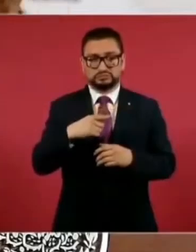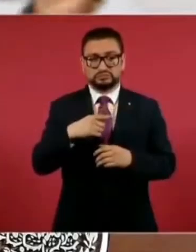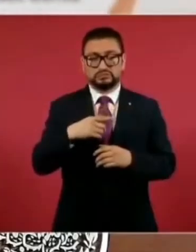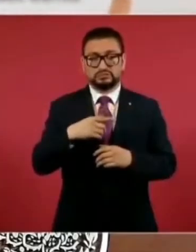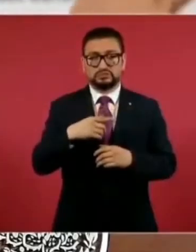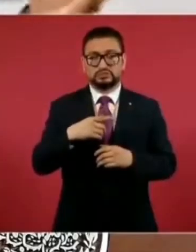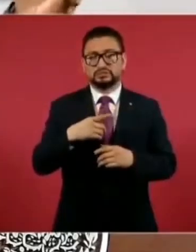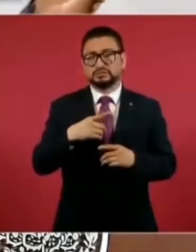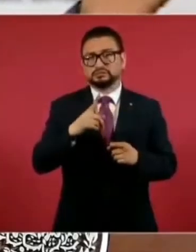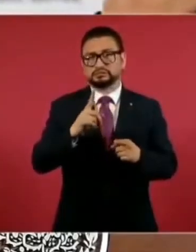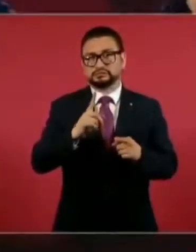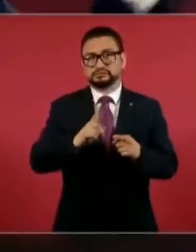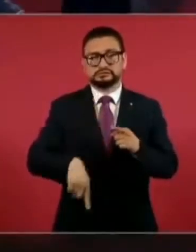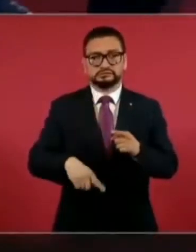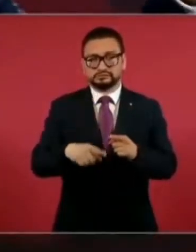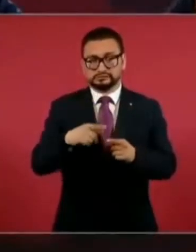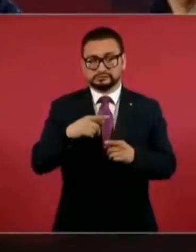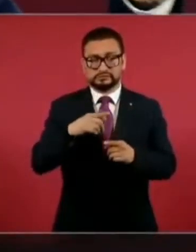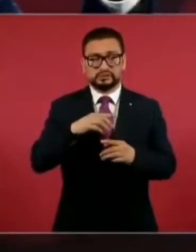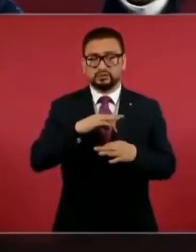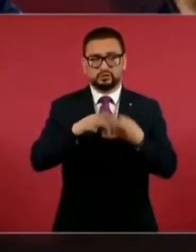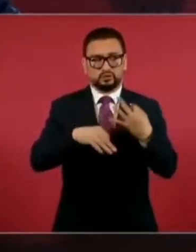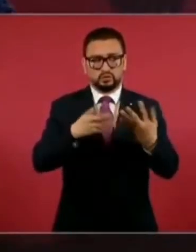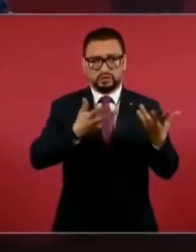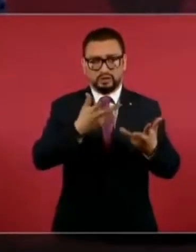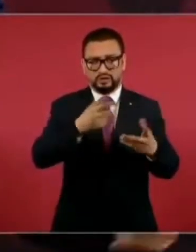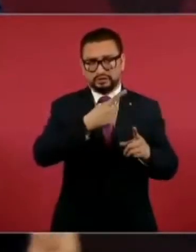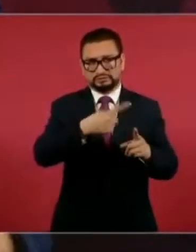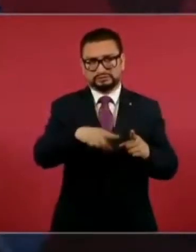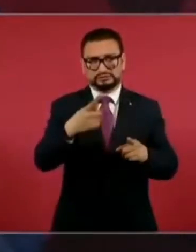con todas las prácticas